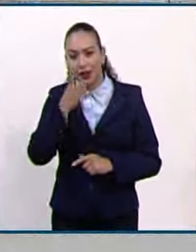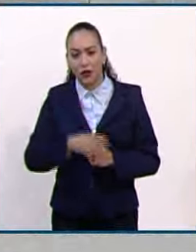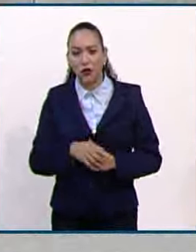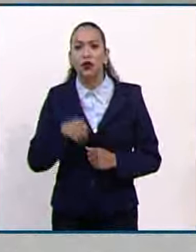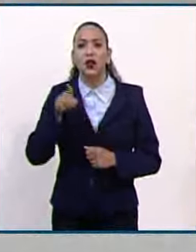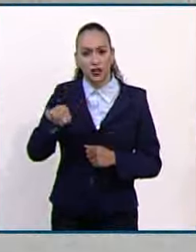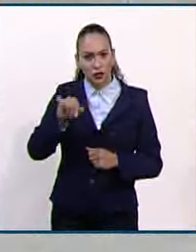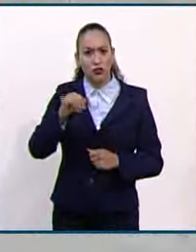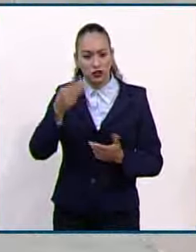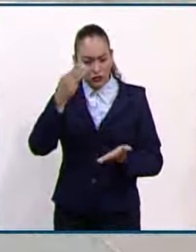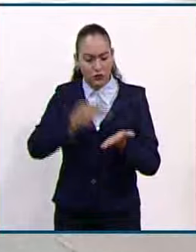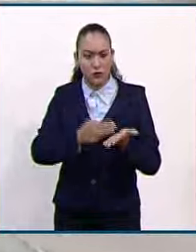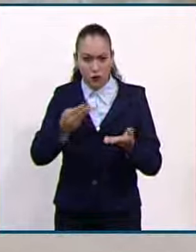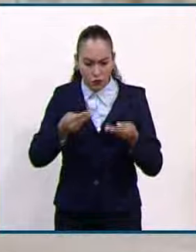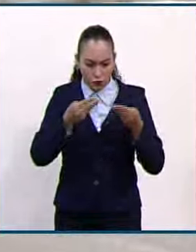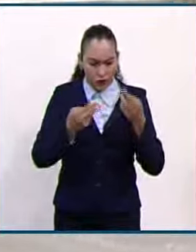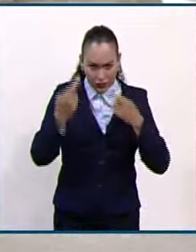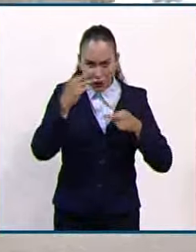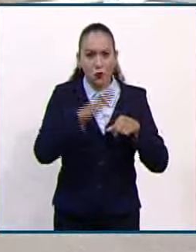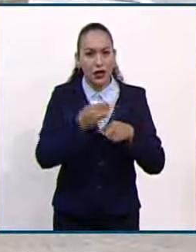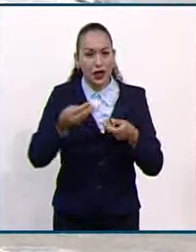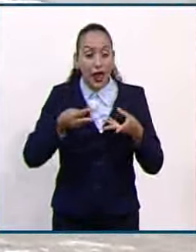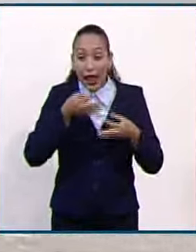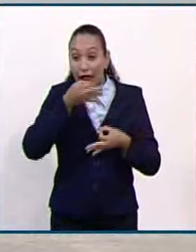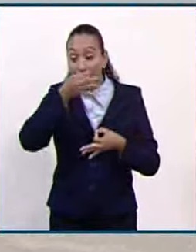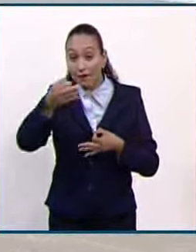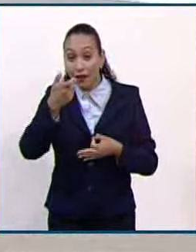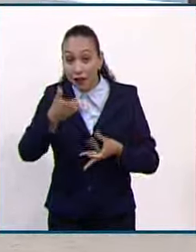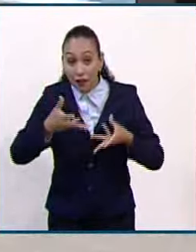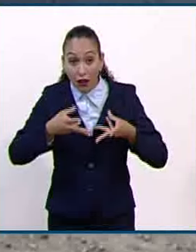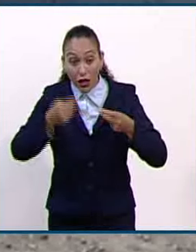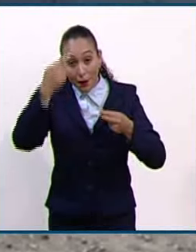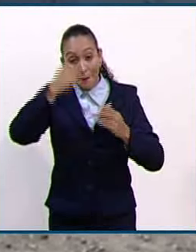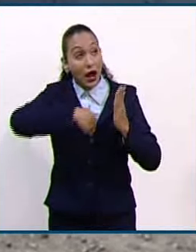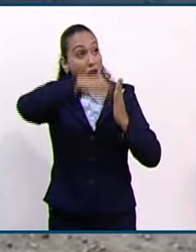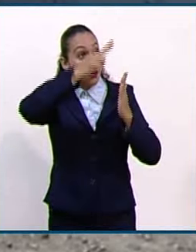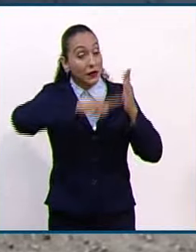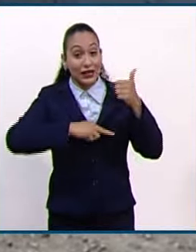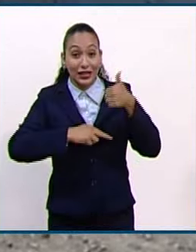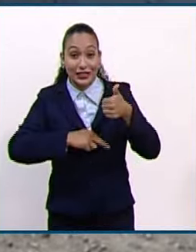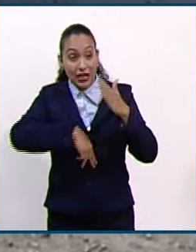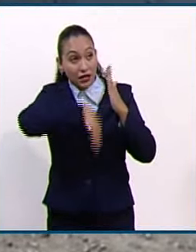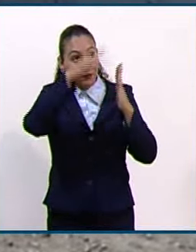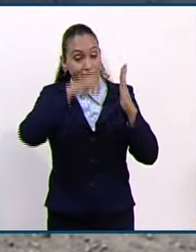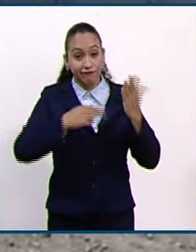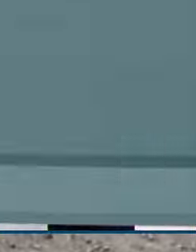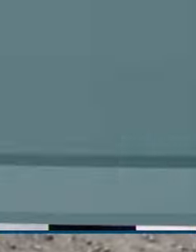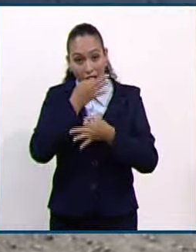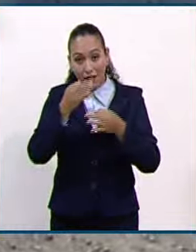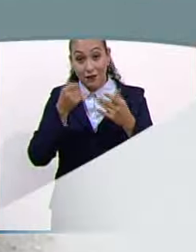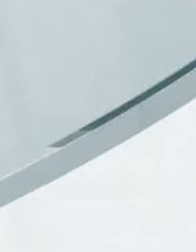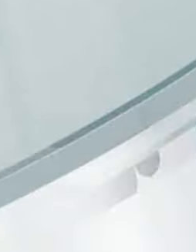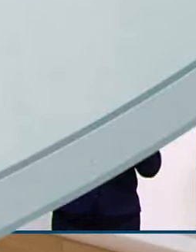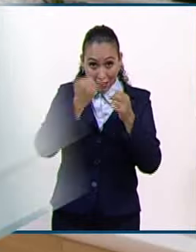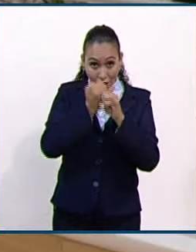la sanción que se le impuso por no reportar los gastos relacionados con la pinta de las 6 bardas en cuestión.